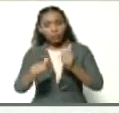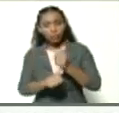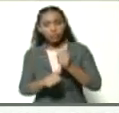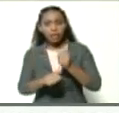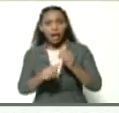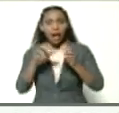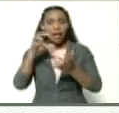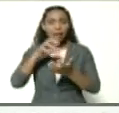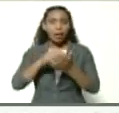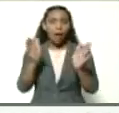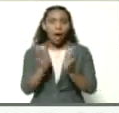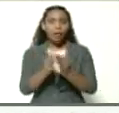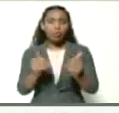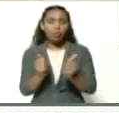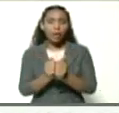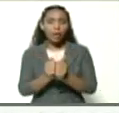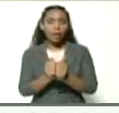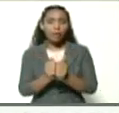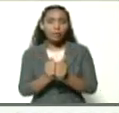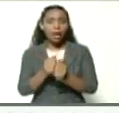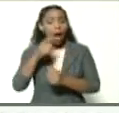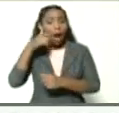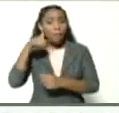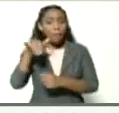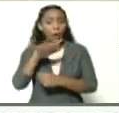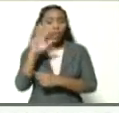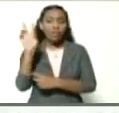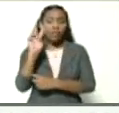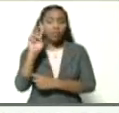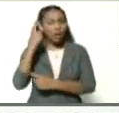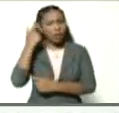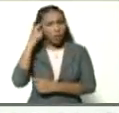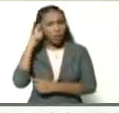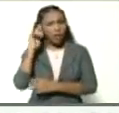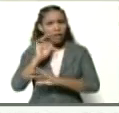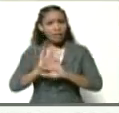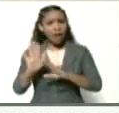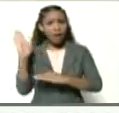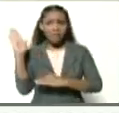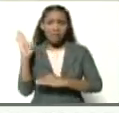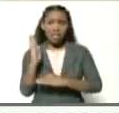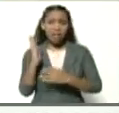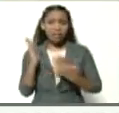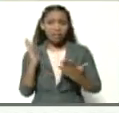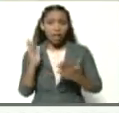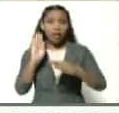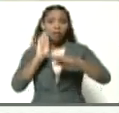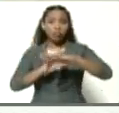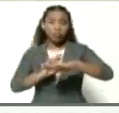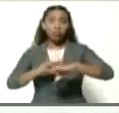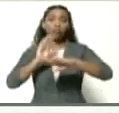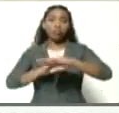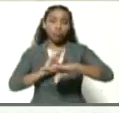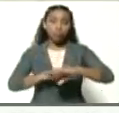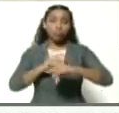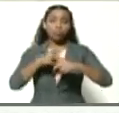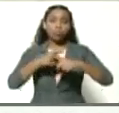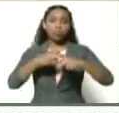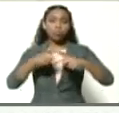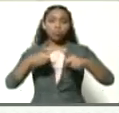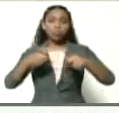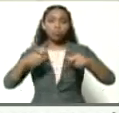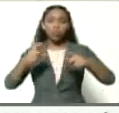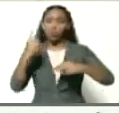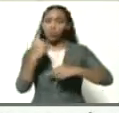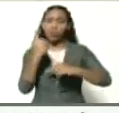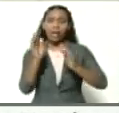el estado Anzoátegui. Si el pueblo de Venezuela recuerda, ya usted venía advirtiendo el crecimiento, no